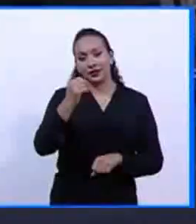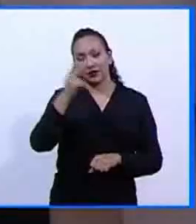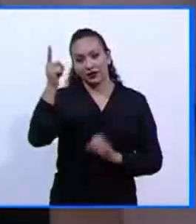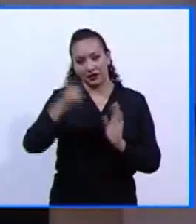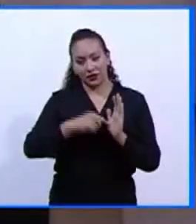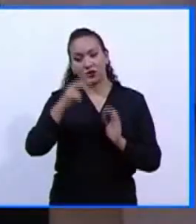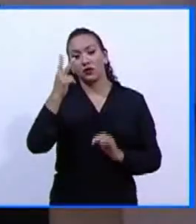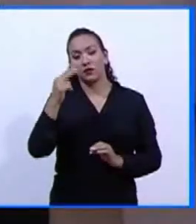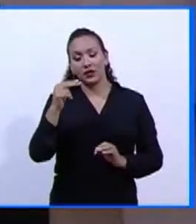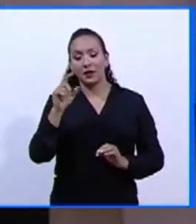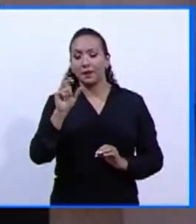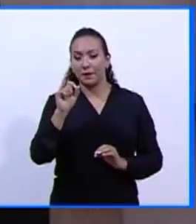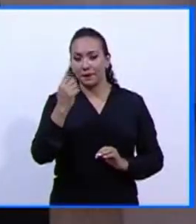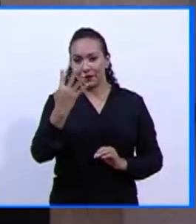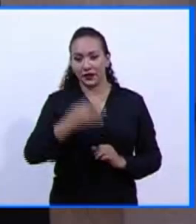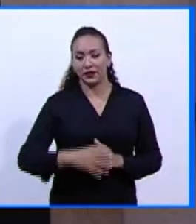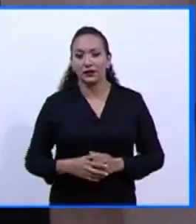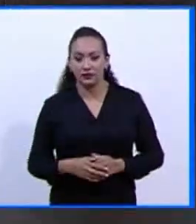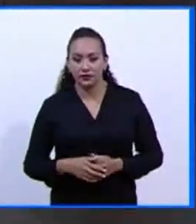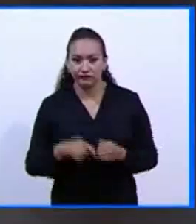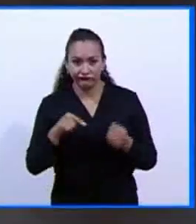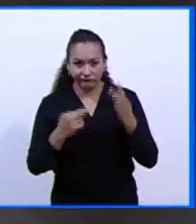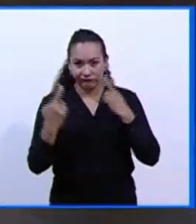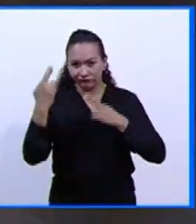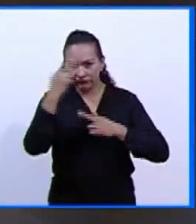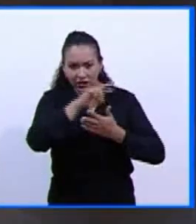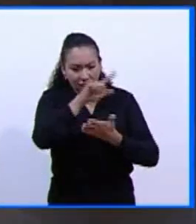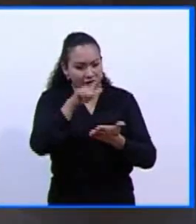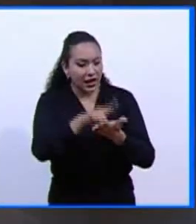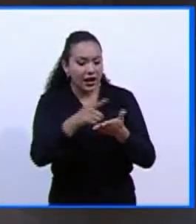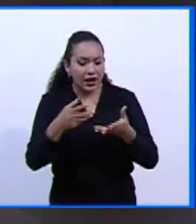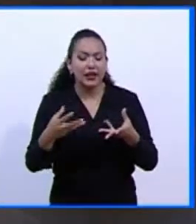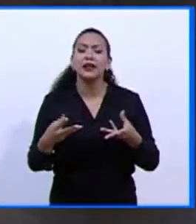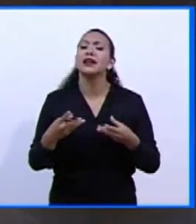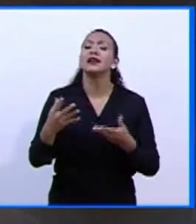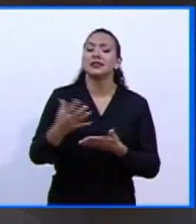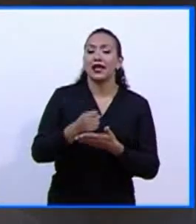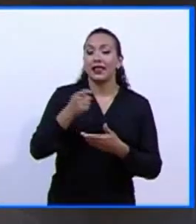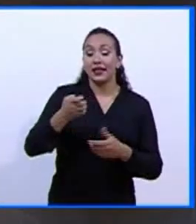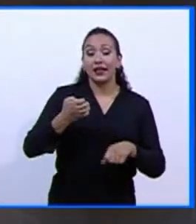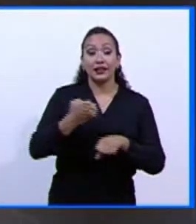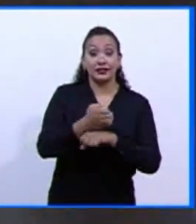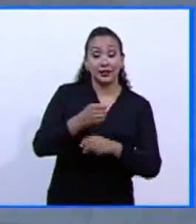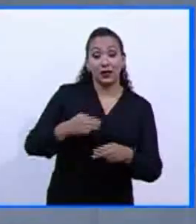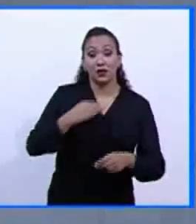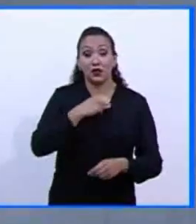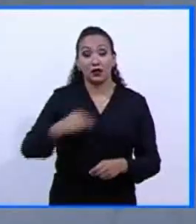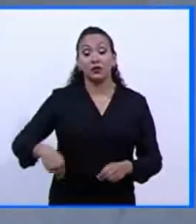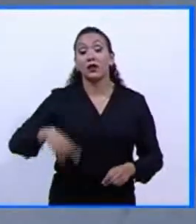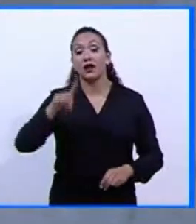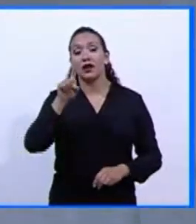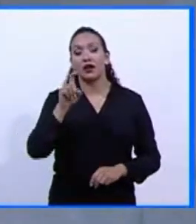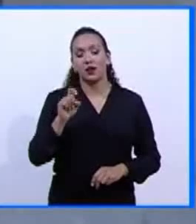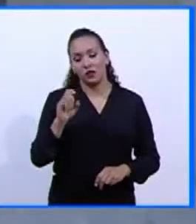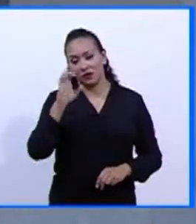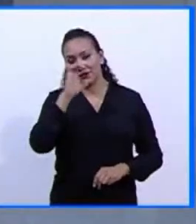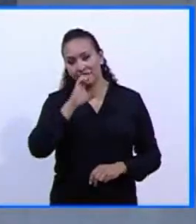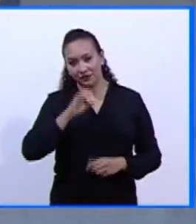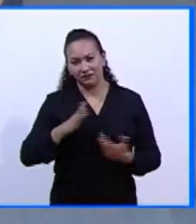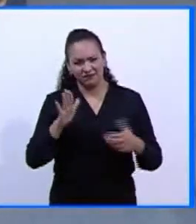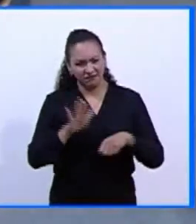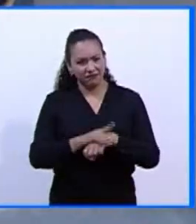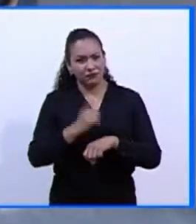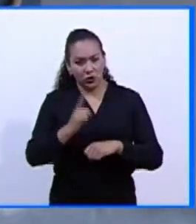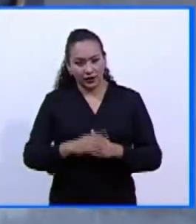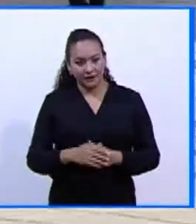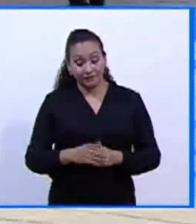39/2024, en la que invalidó disposiciones de leyes de ingresos del Estado y municipios de Aguascalientes. Lo anterior por violar